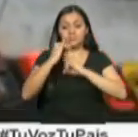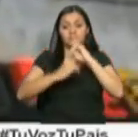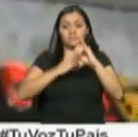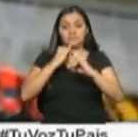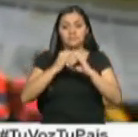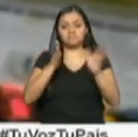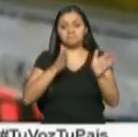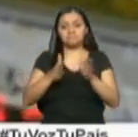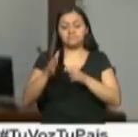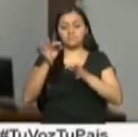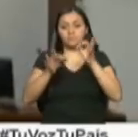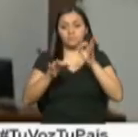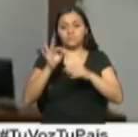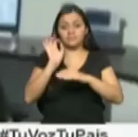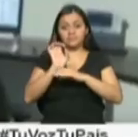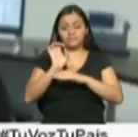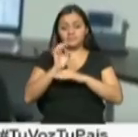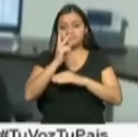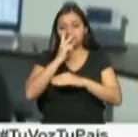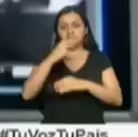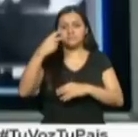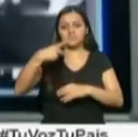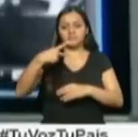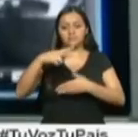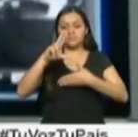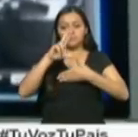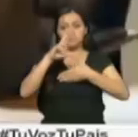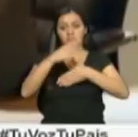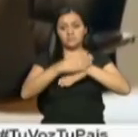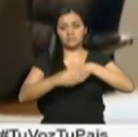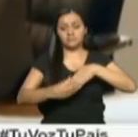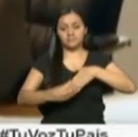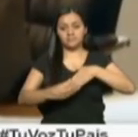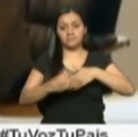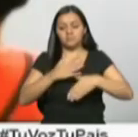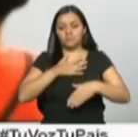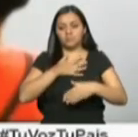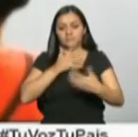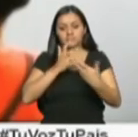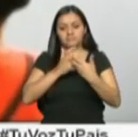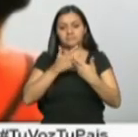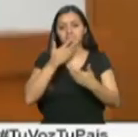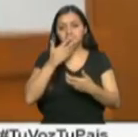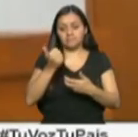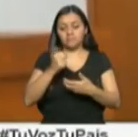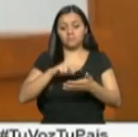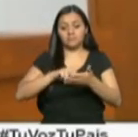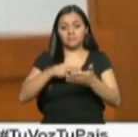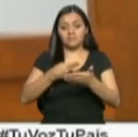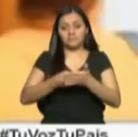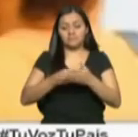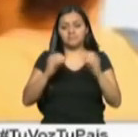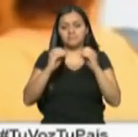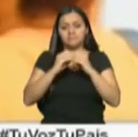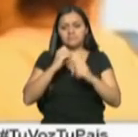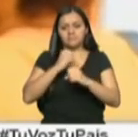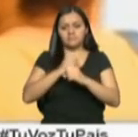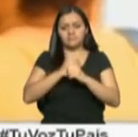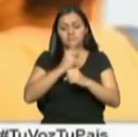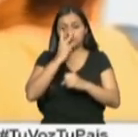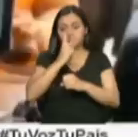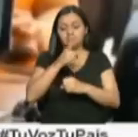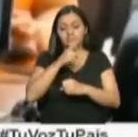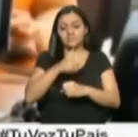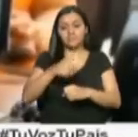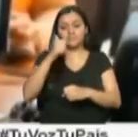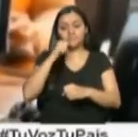el sistema de justicia del Ecuador es el segundo en América del Sur a nivel de confianza, hecho que ratifica uno de los mayores trabajos que ha